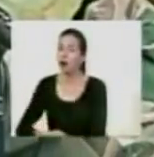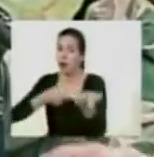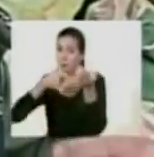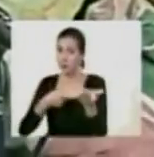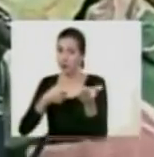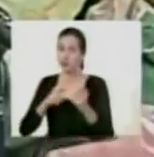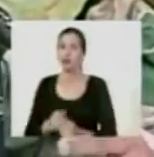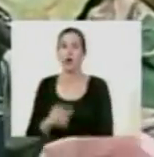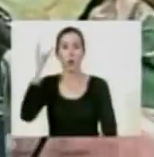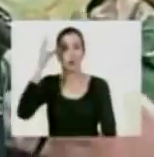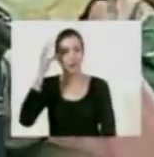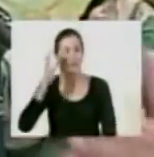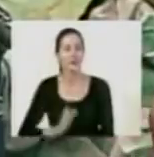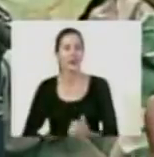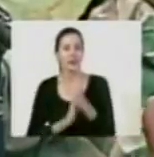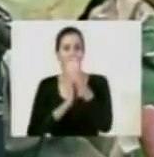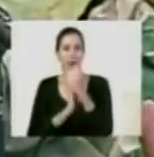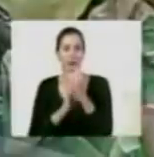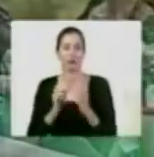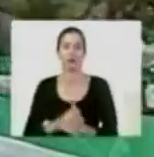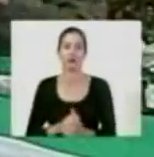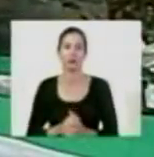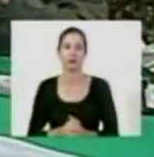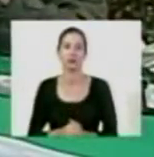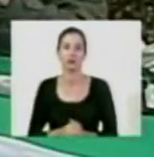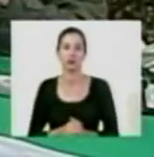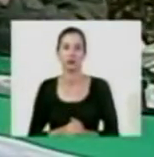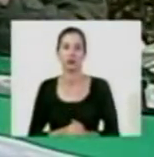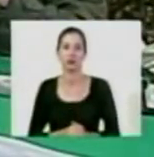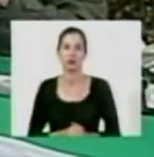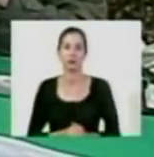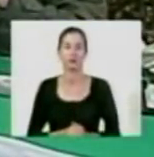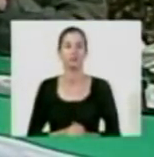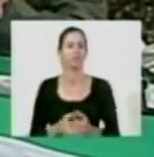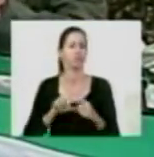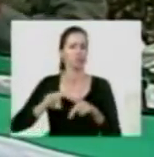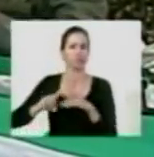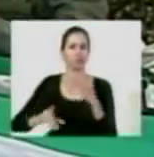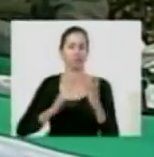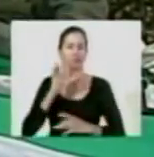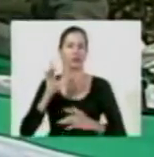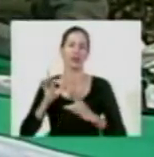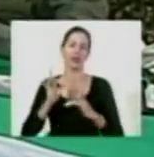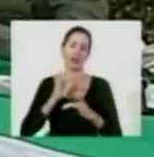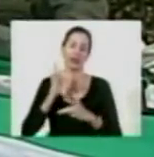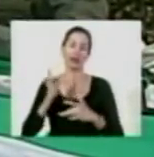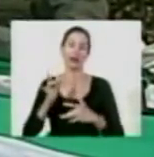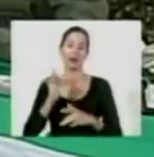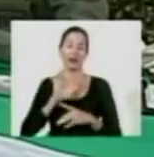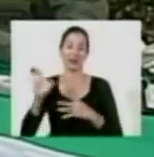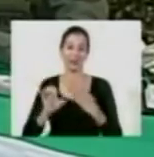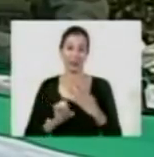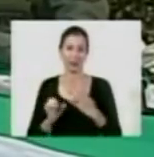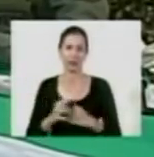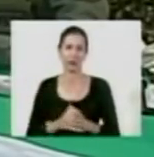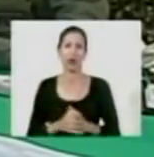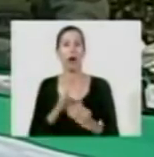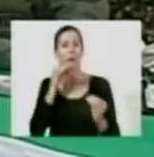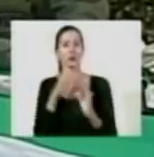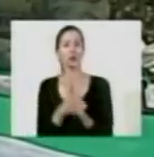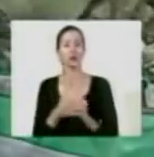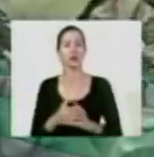liderazgo, la cantidad de sistemas de armas de la Fuerza Armada Nacional Bolivariana. Pero cuando hablamos del